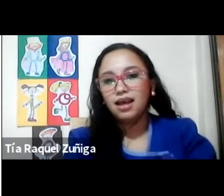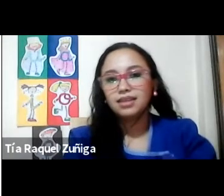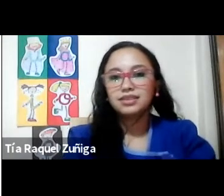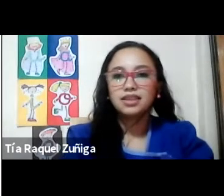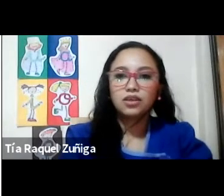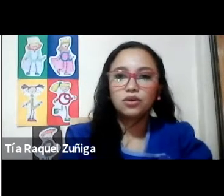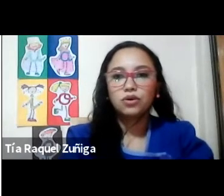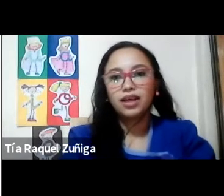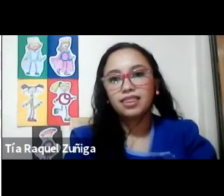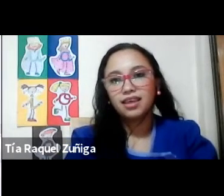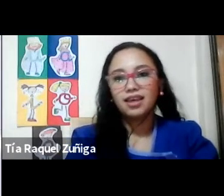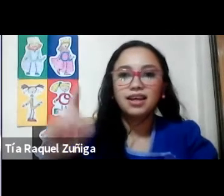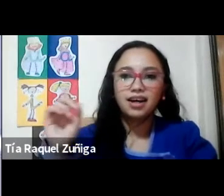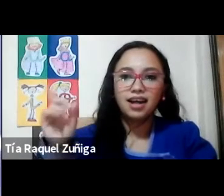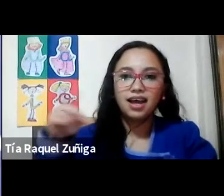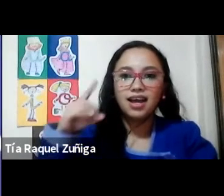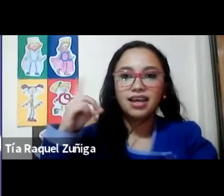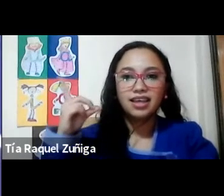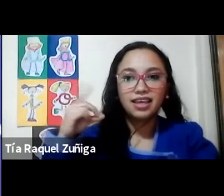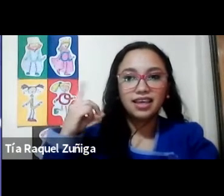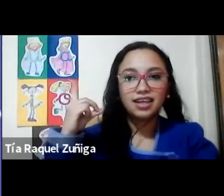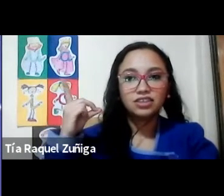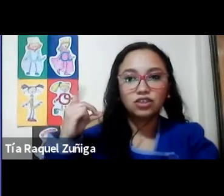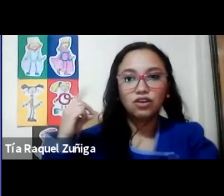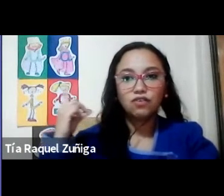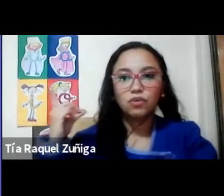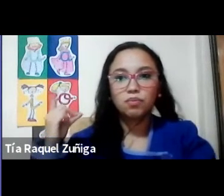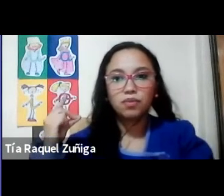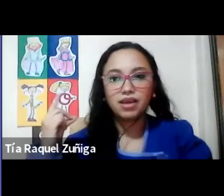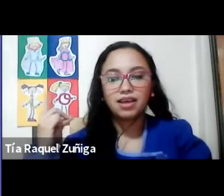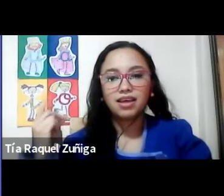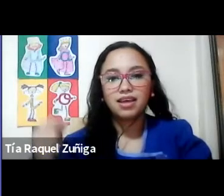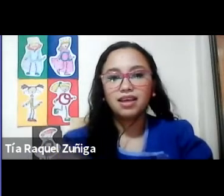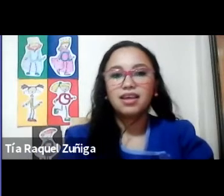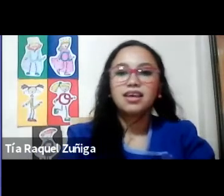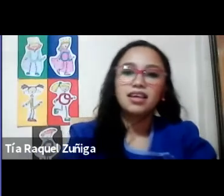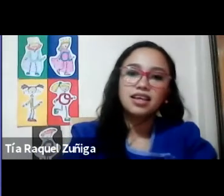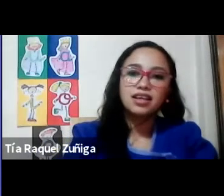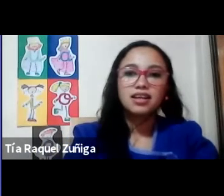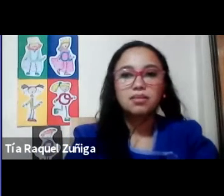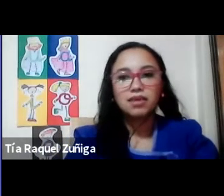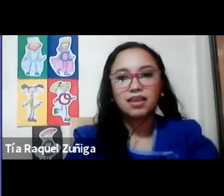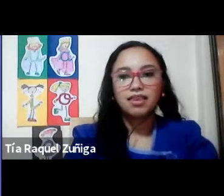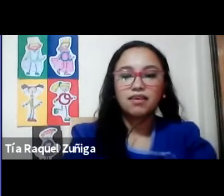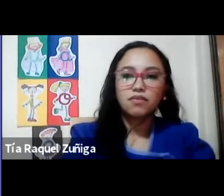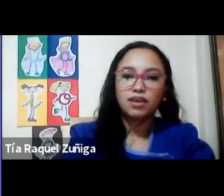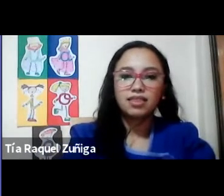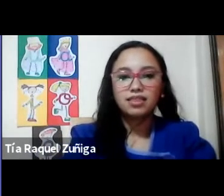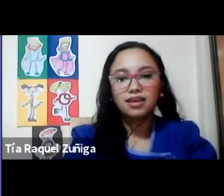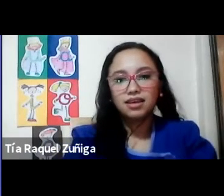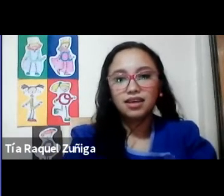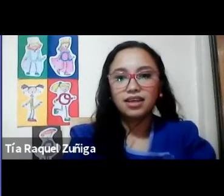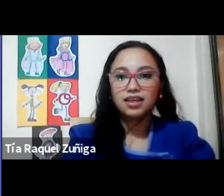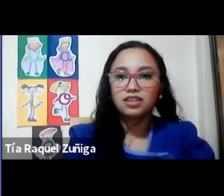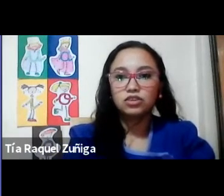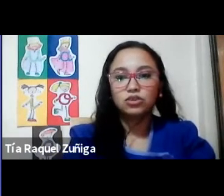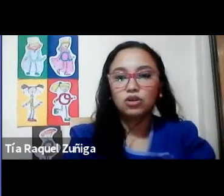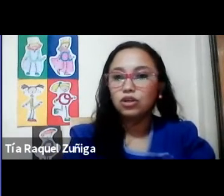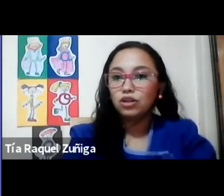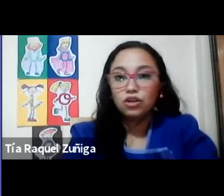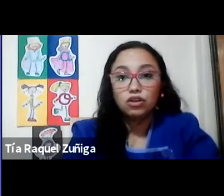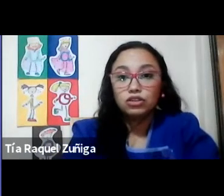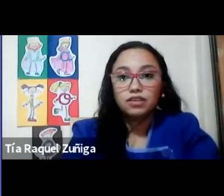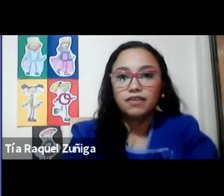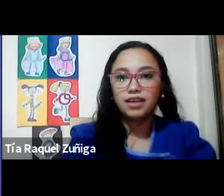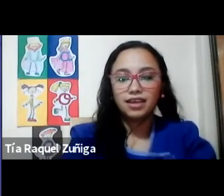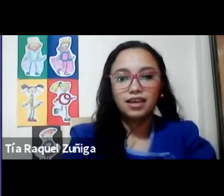La señora Tierra gira sobre un pie y en la media vuelta el sol